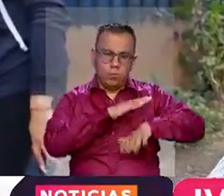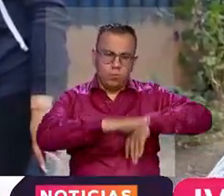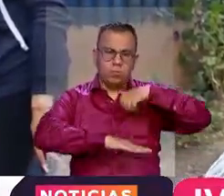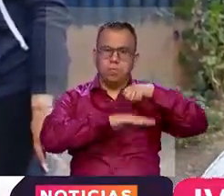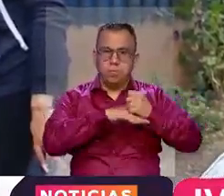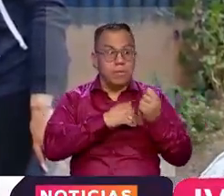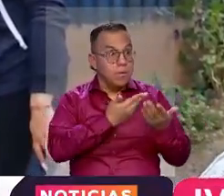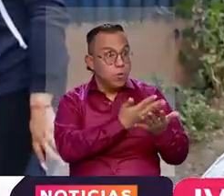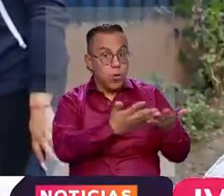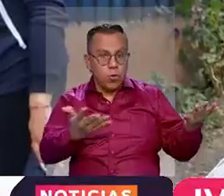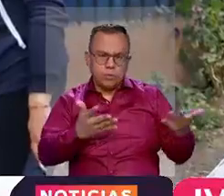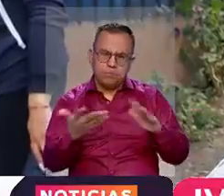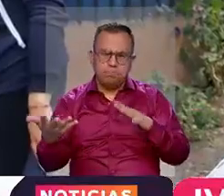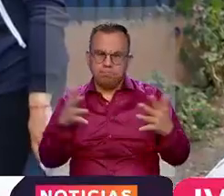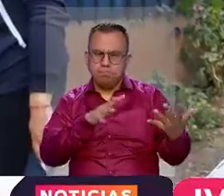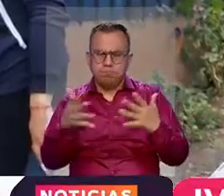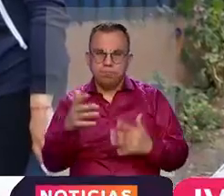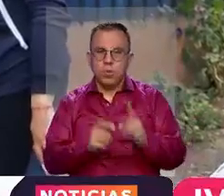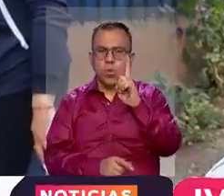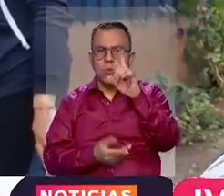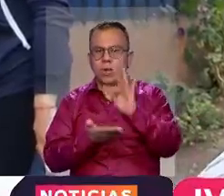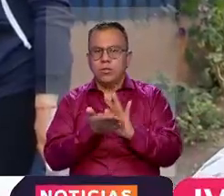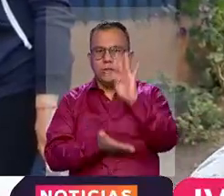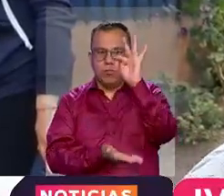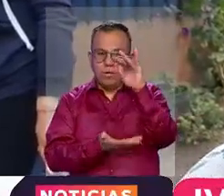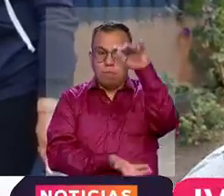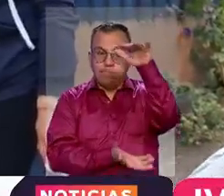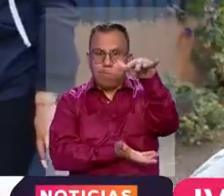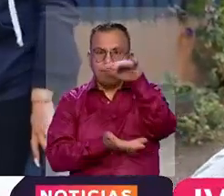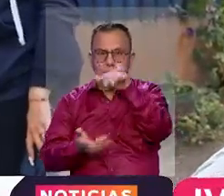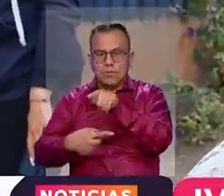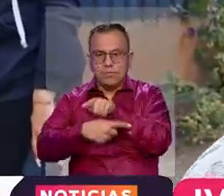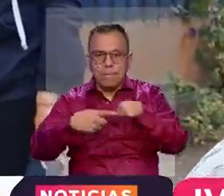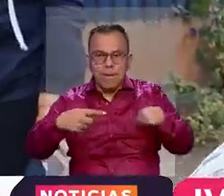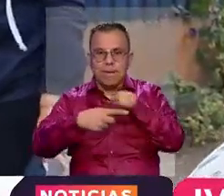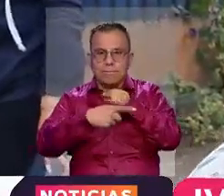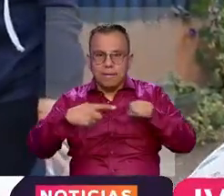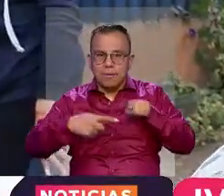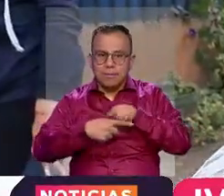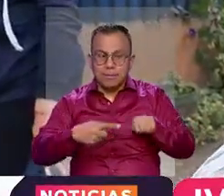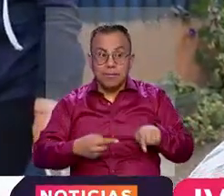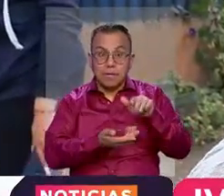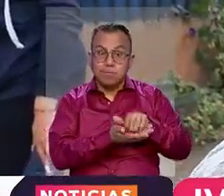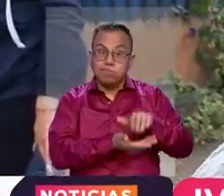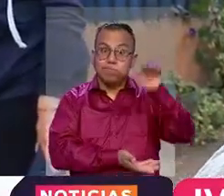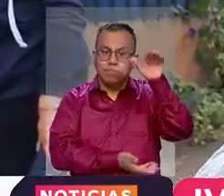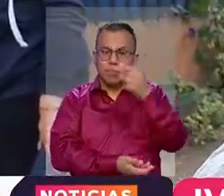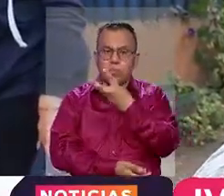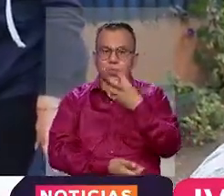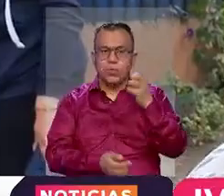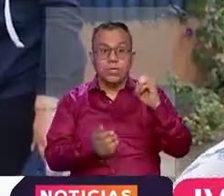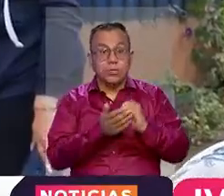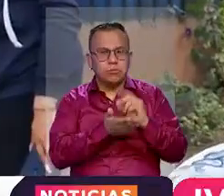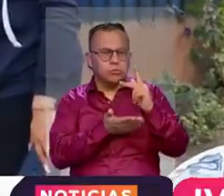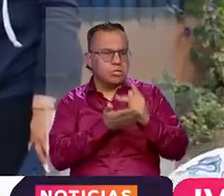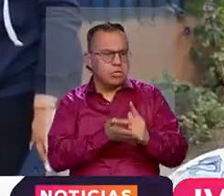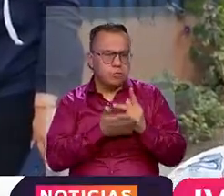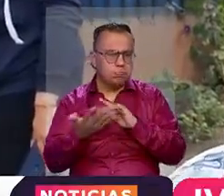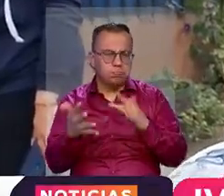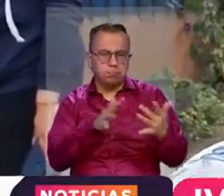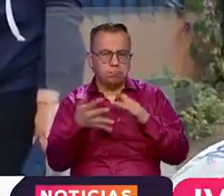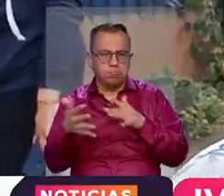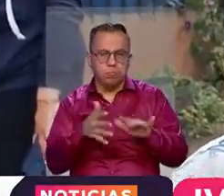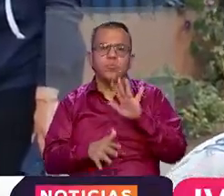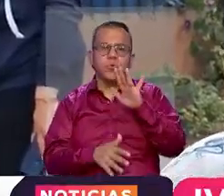y recogíamos aproximadamente una tonelada de residuos semanales. De esa tonelada, 800 kilos aproximadamente